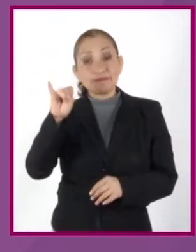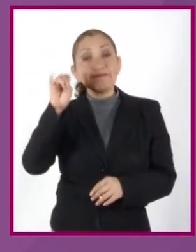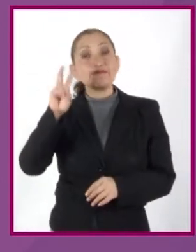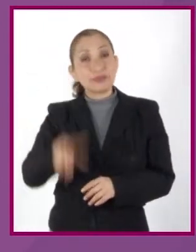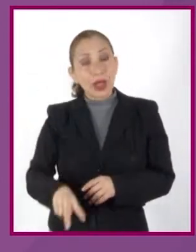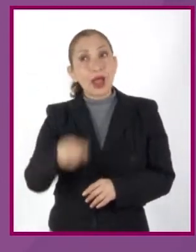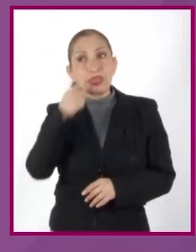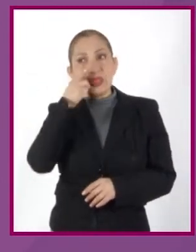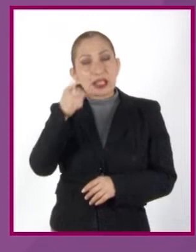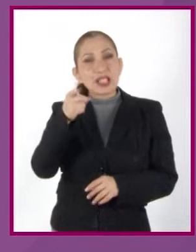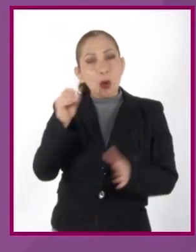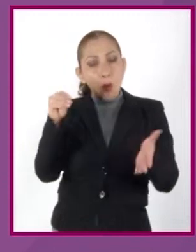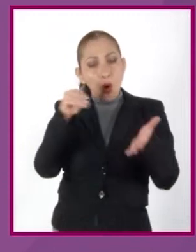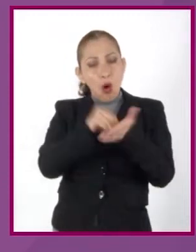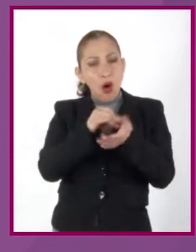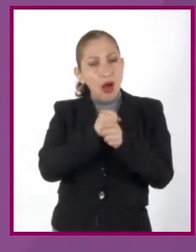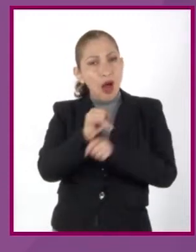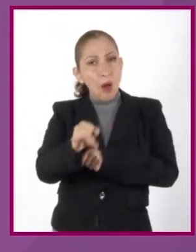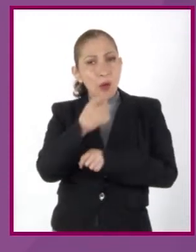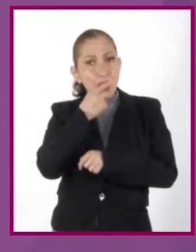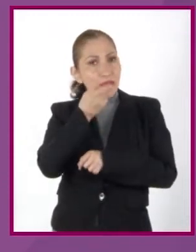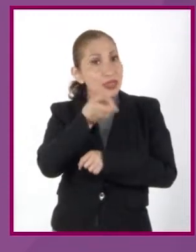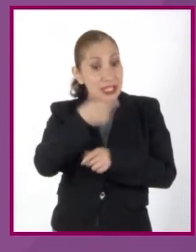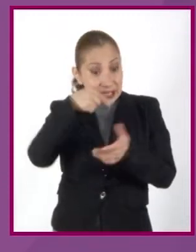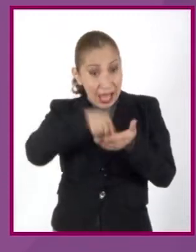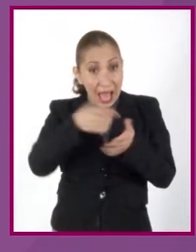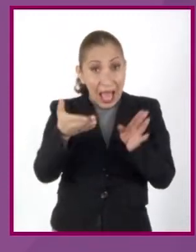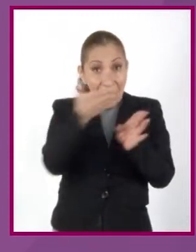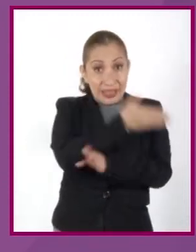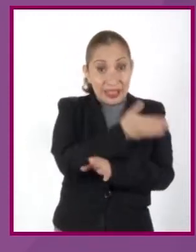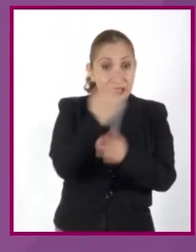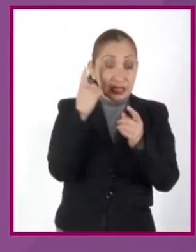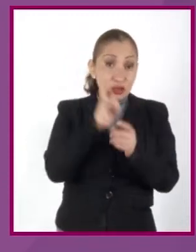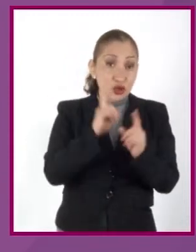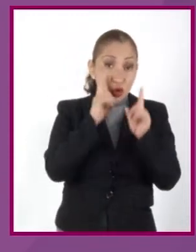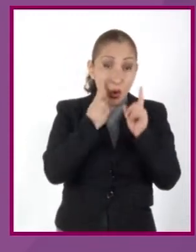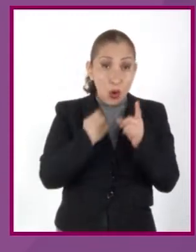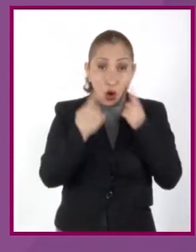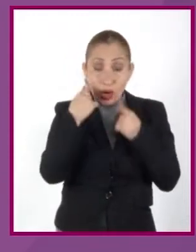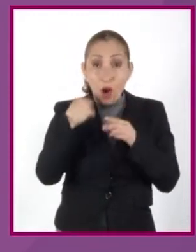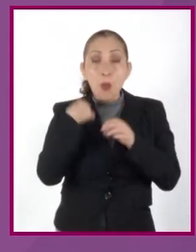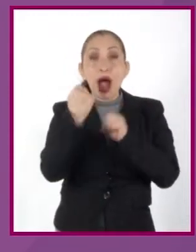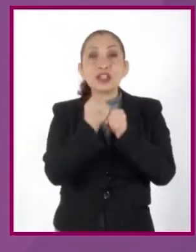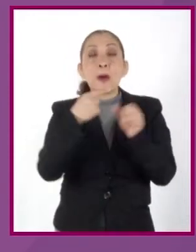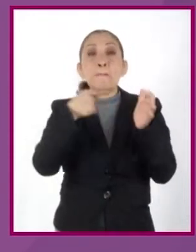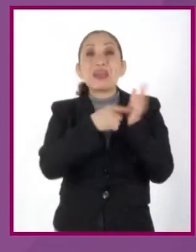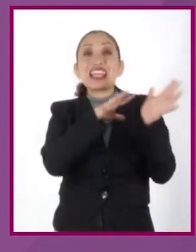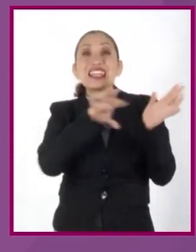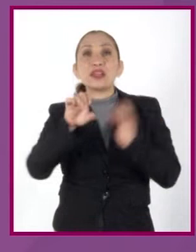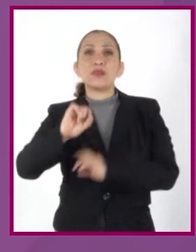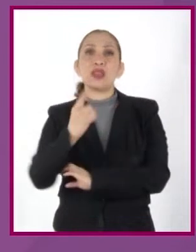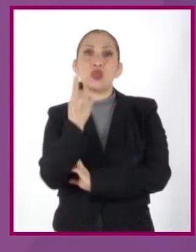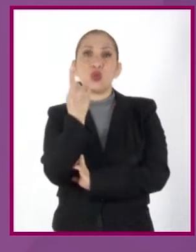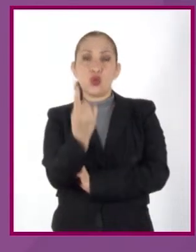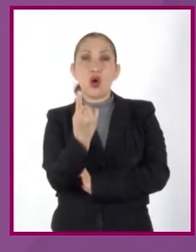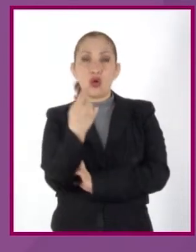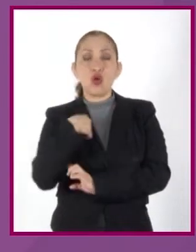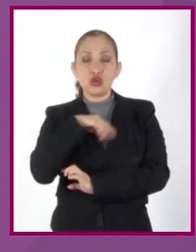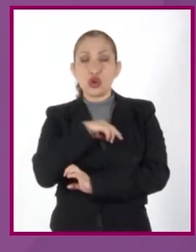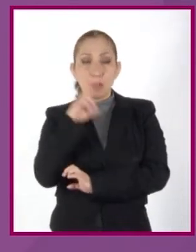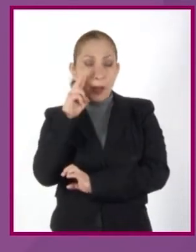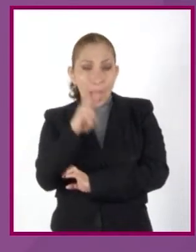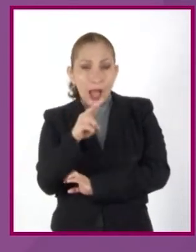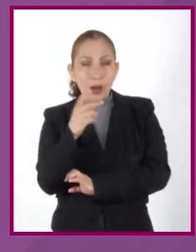también aparecen datos que no son mencionados en nuestra versión de La Llorona, como el año de 1521, que nosotros